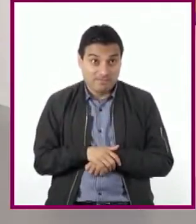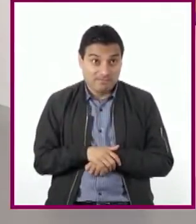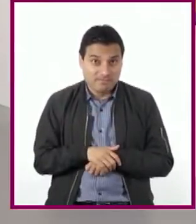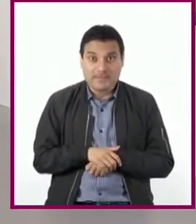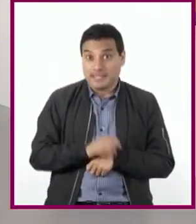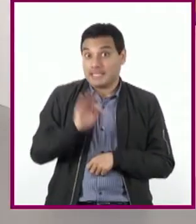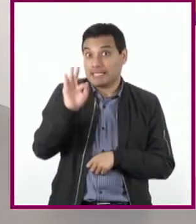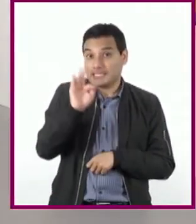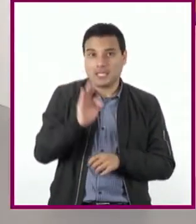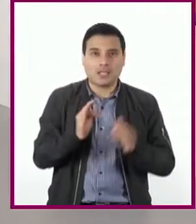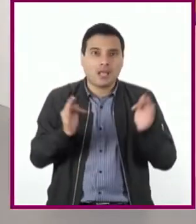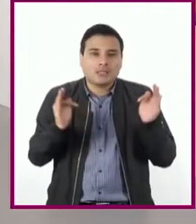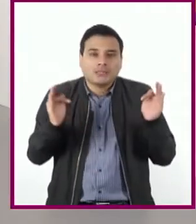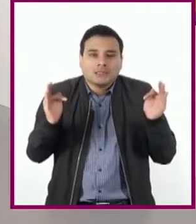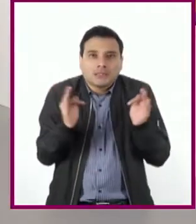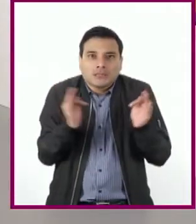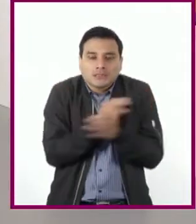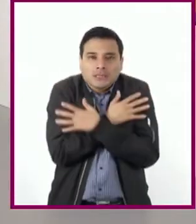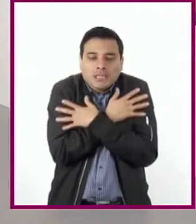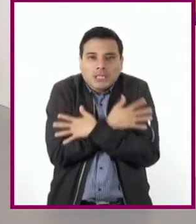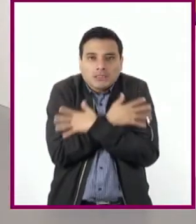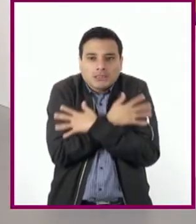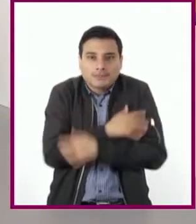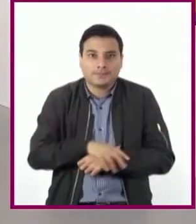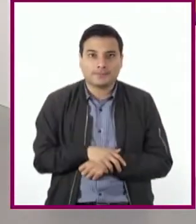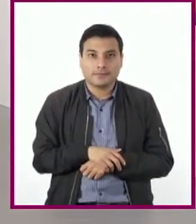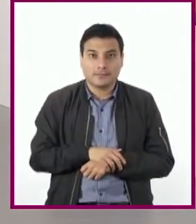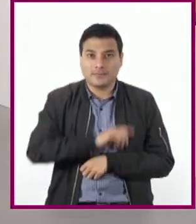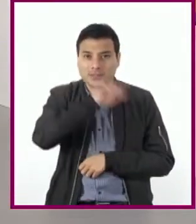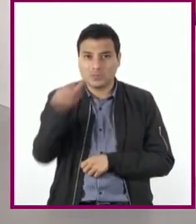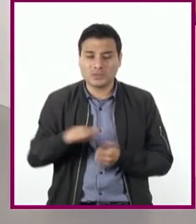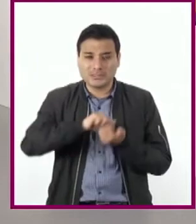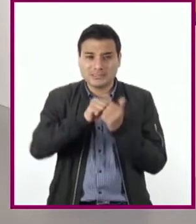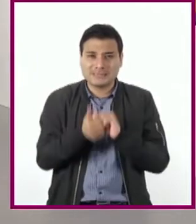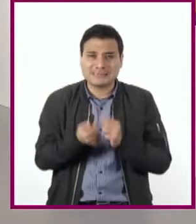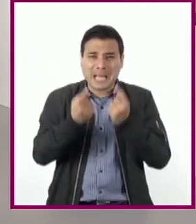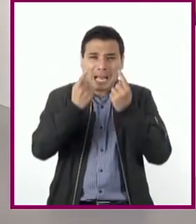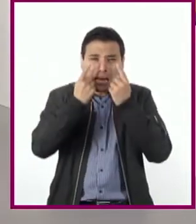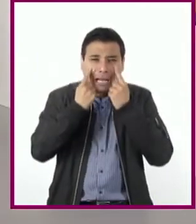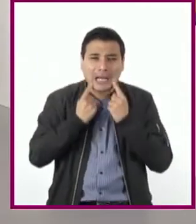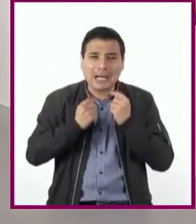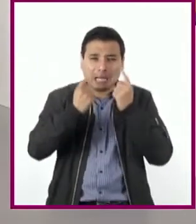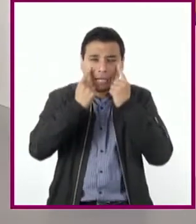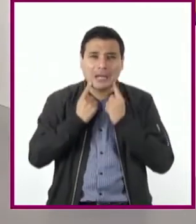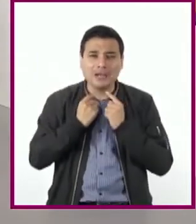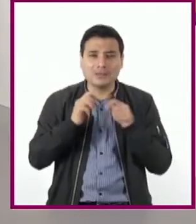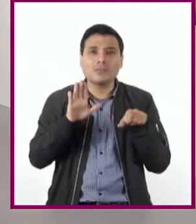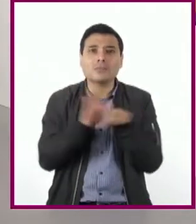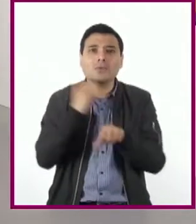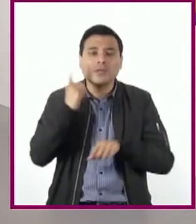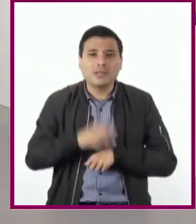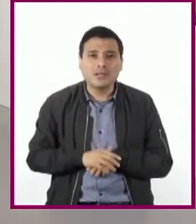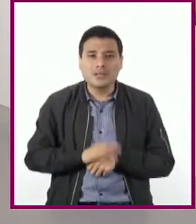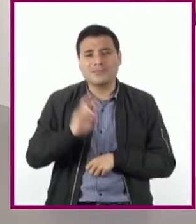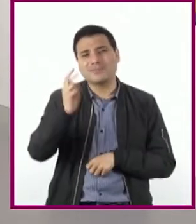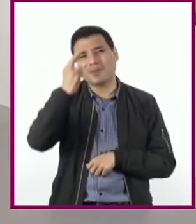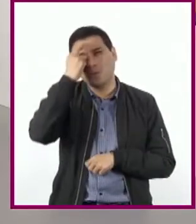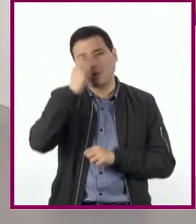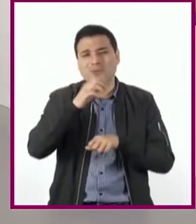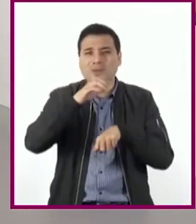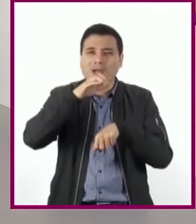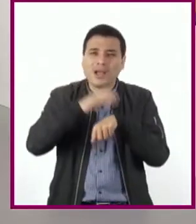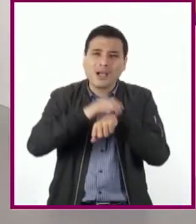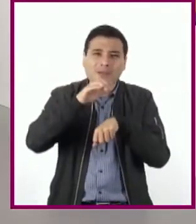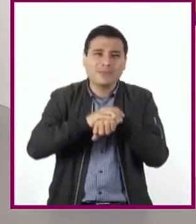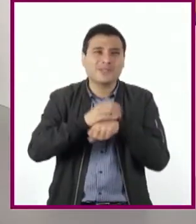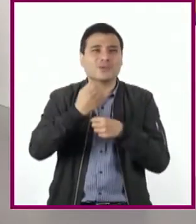frío. Y quizá se ponga a llorar, pero le da más sentimiento porque se acuerda de sus amigas y amigos de